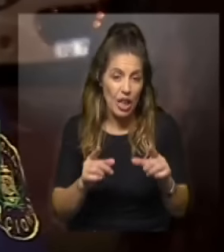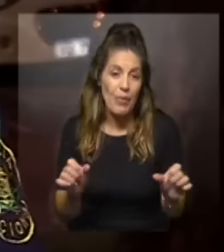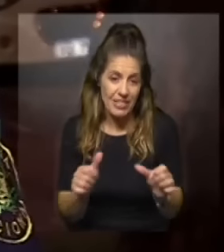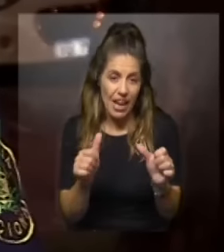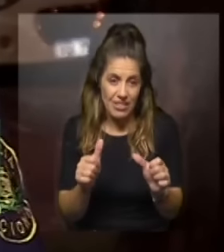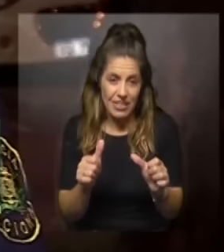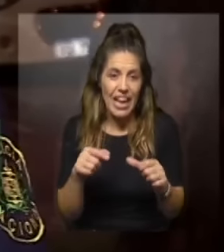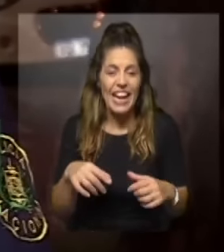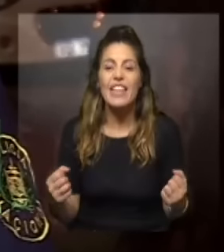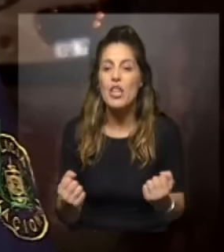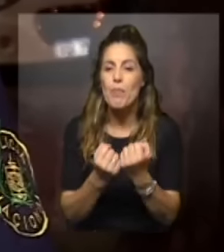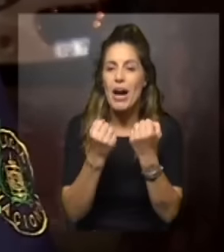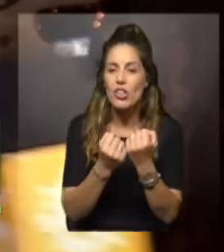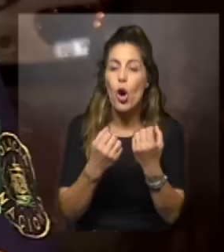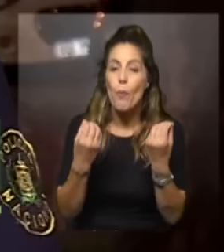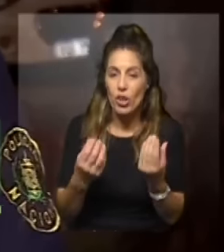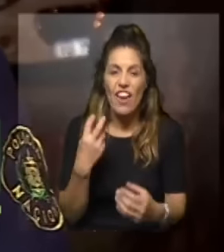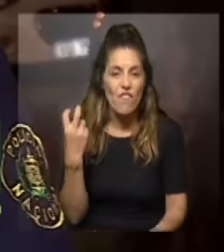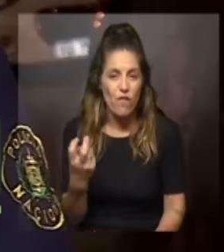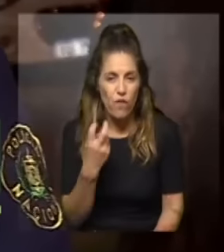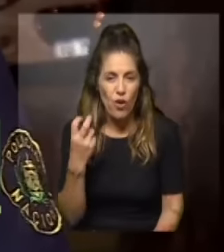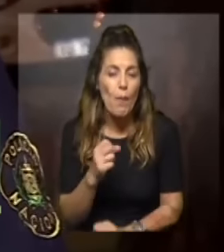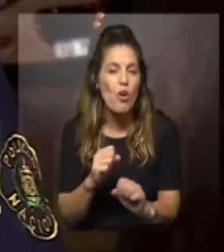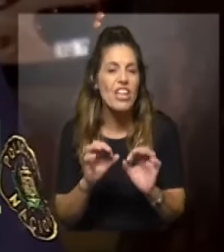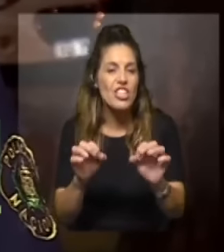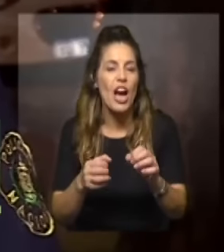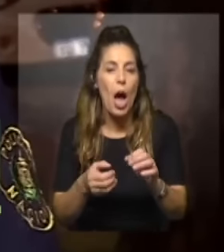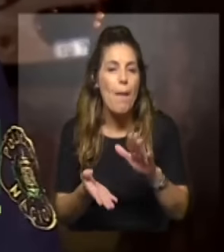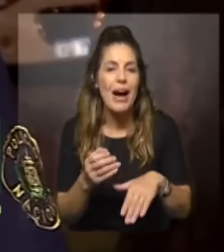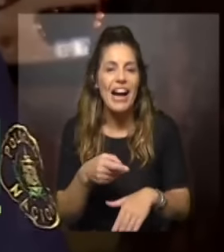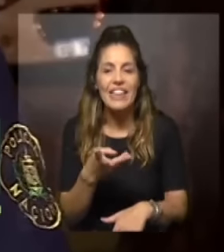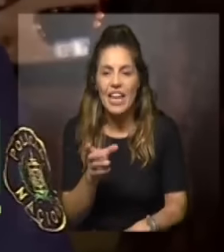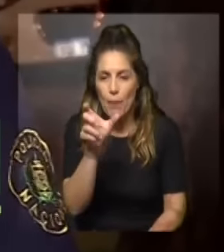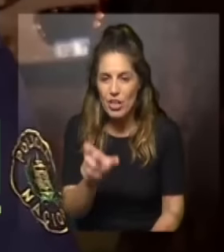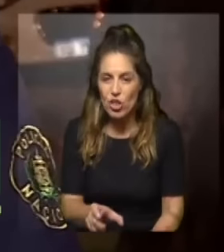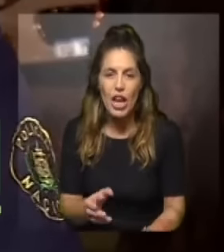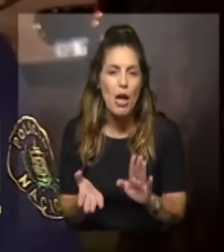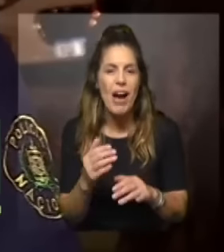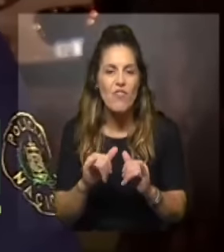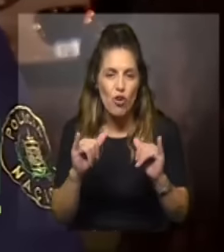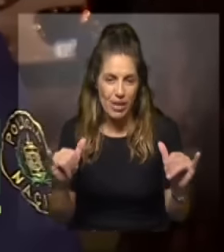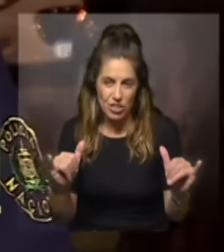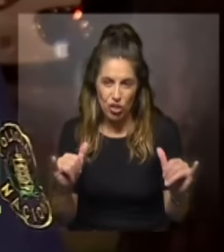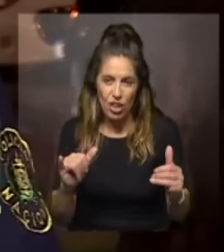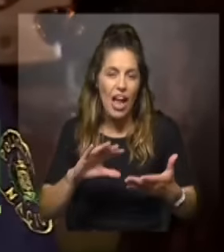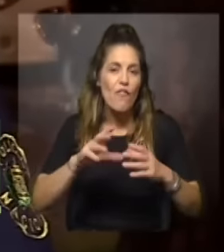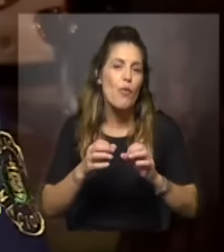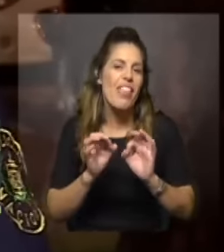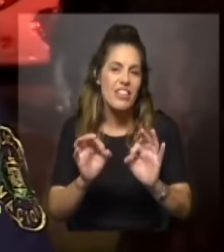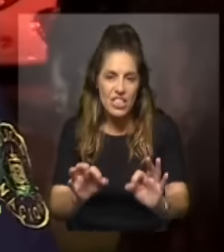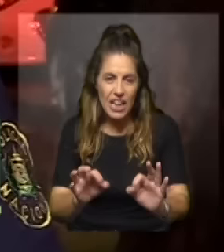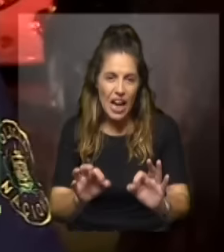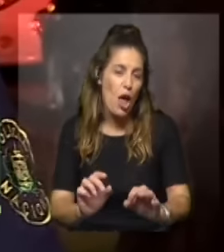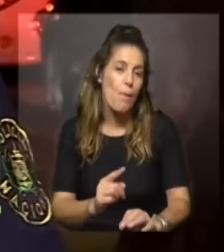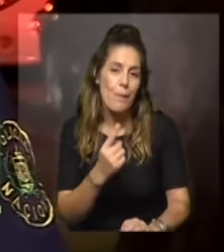operativos esteo es de alto impacto porque justamente Busca poder llegar a mayor cantidad de gente y tener mayor información también la forma de llegar es